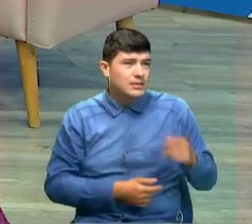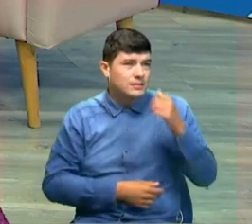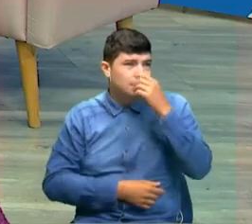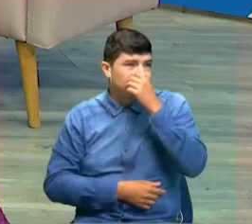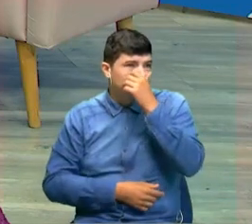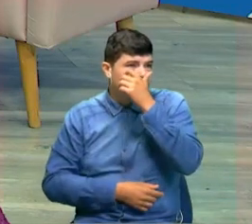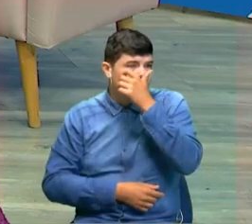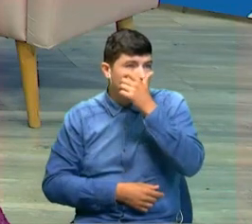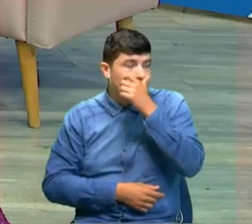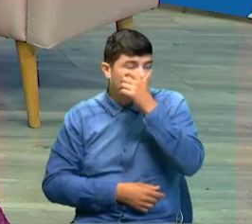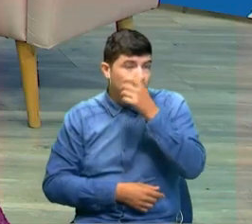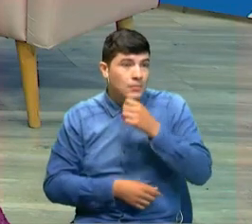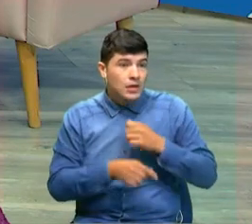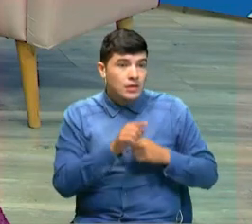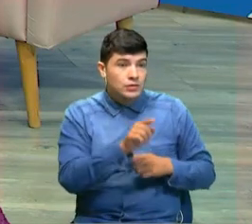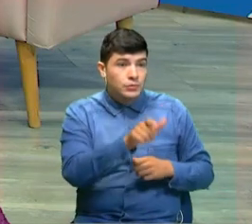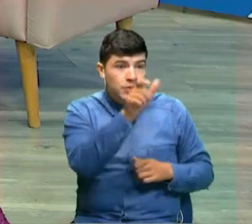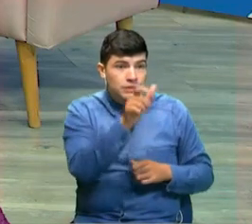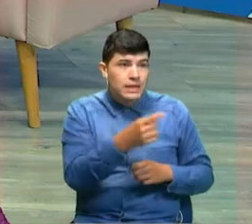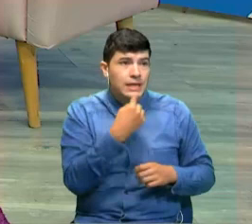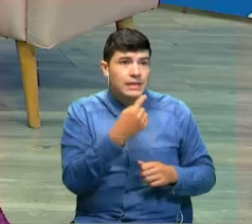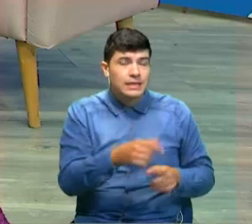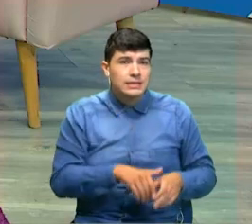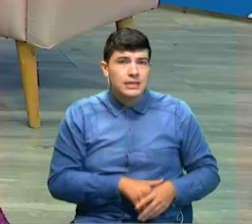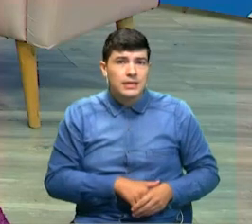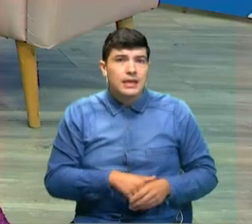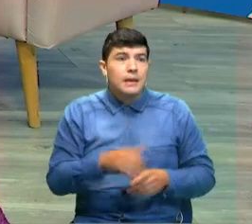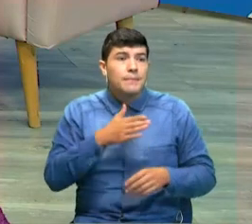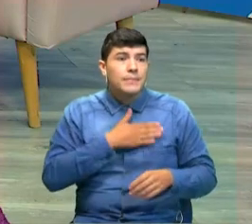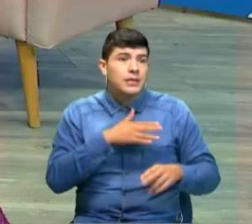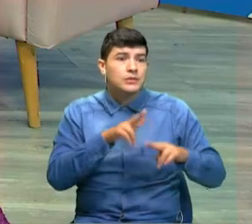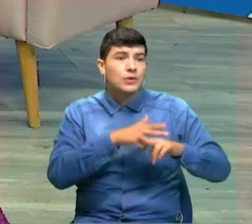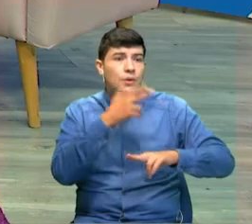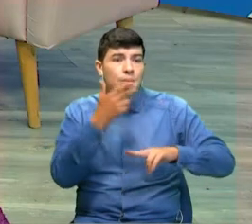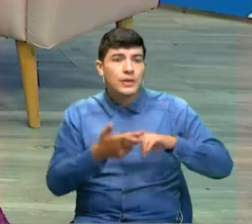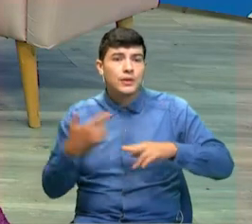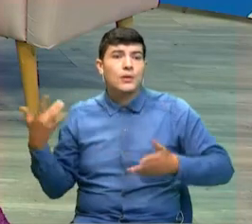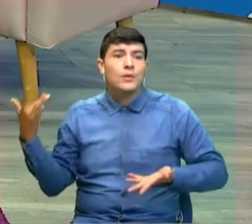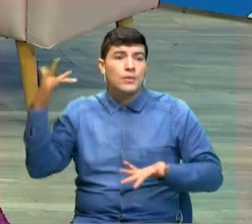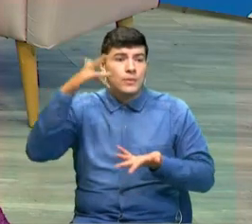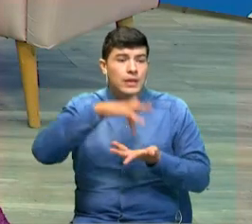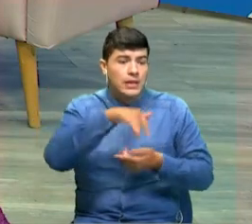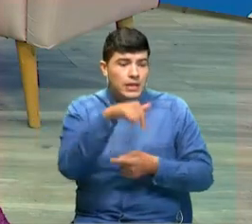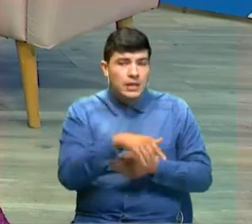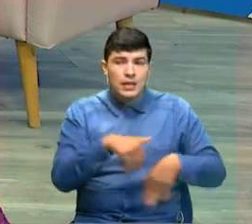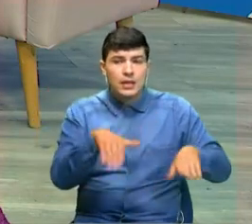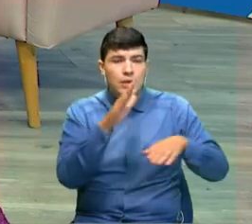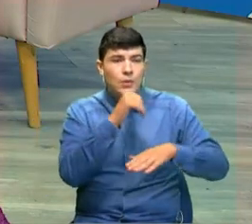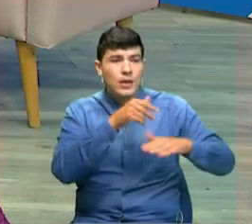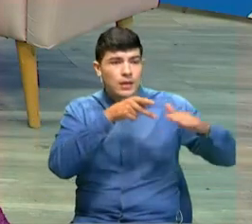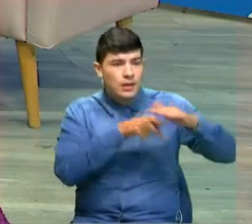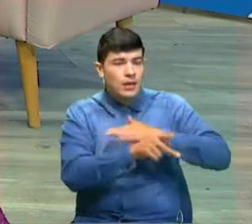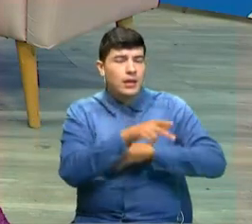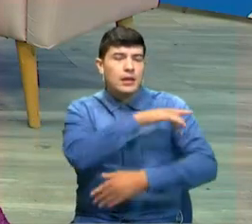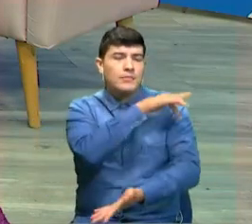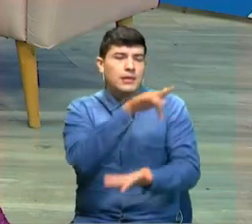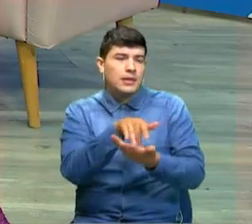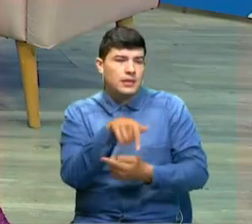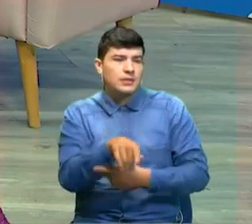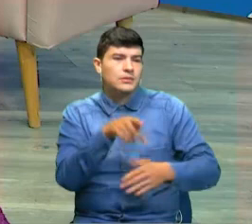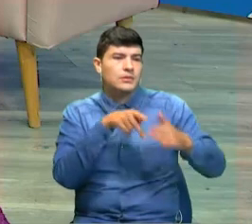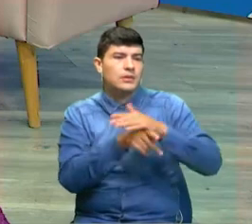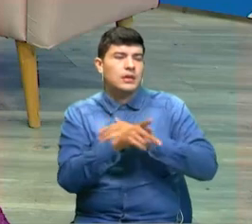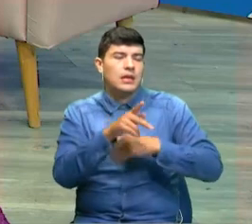o el televidente, él decía, es que mi sobrino viene y como no tiene parqueadero allá, viene y deja el carro acá y se